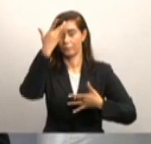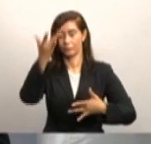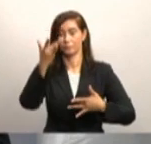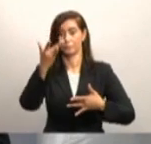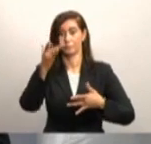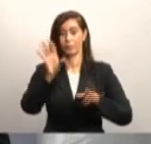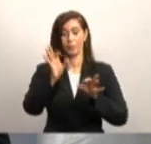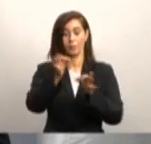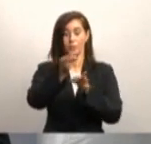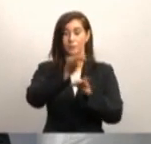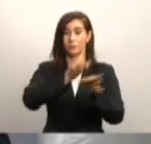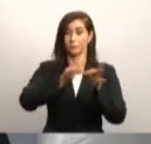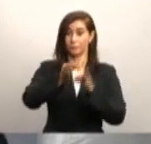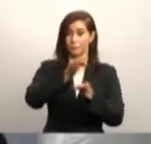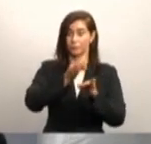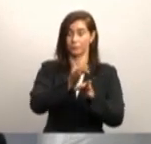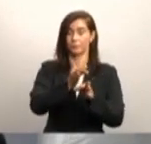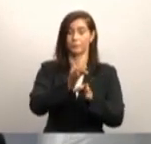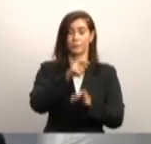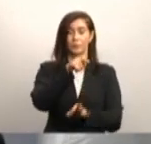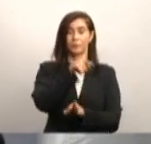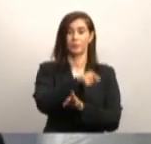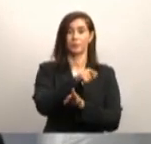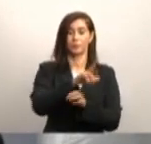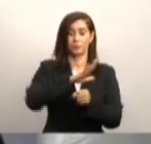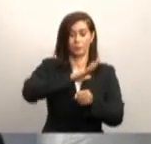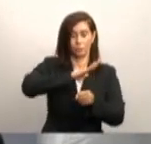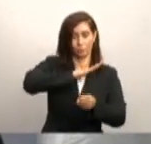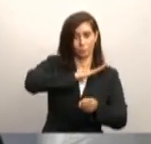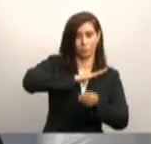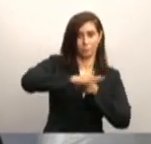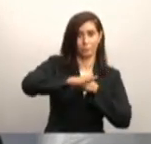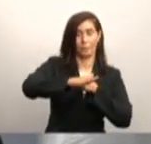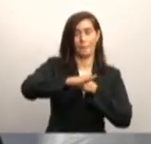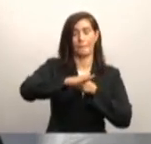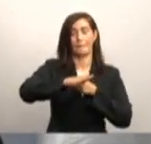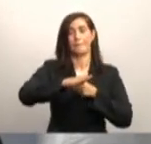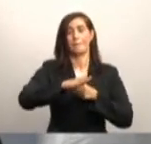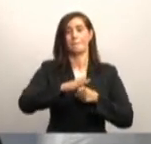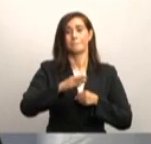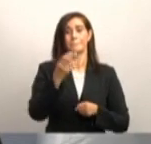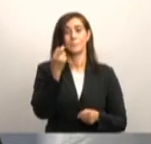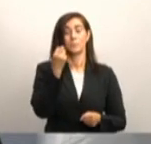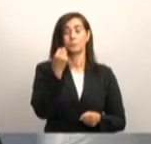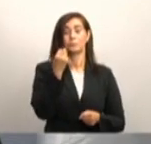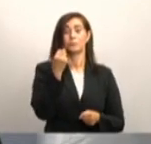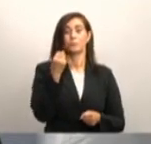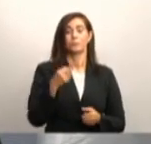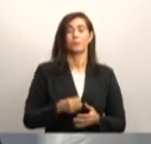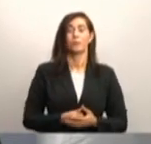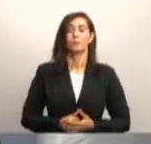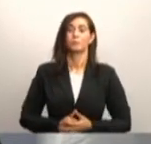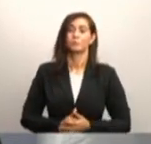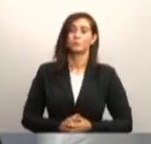San Francisco de Macorís, del total de 12 que hay